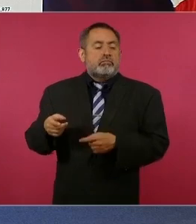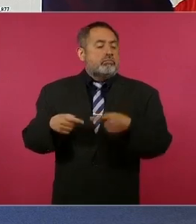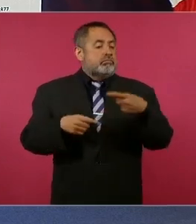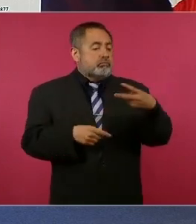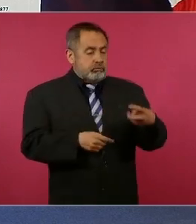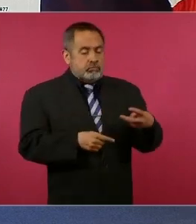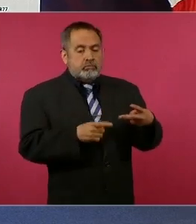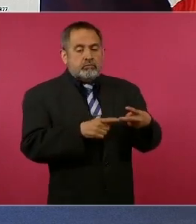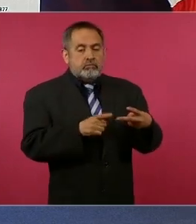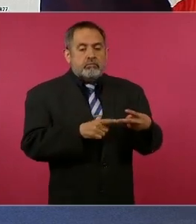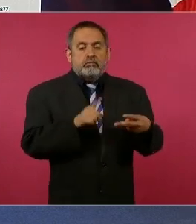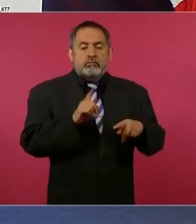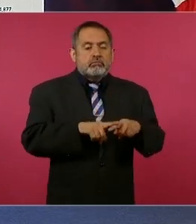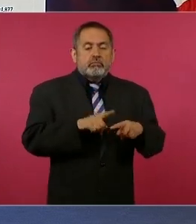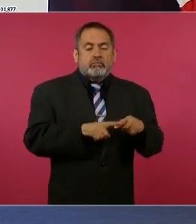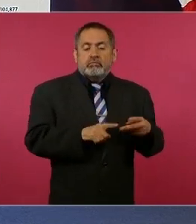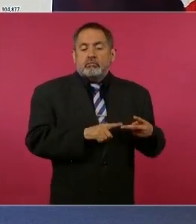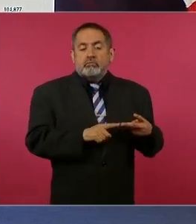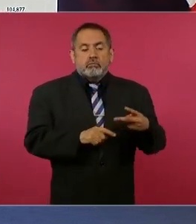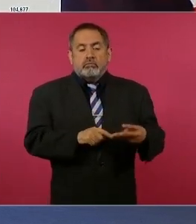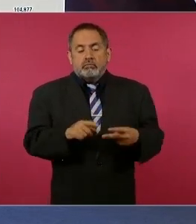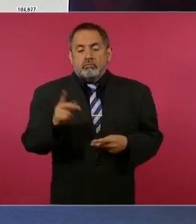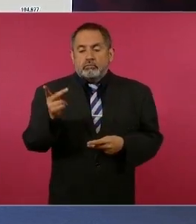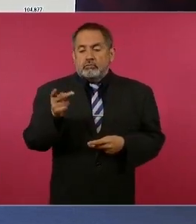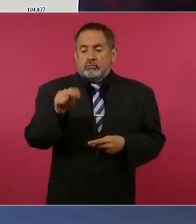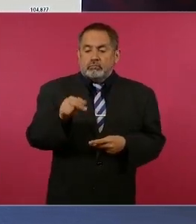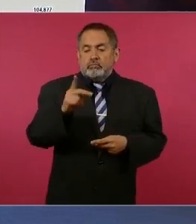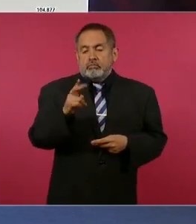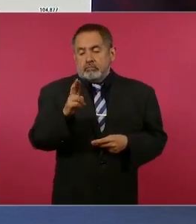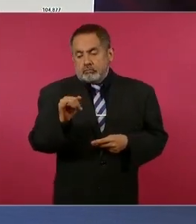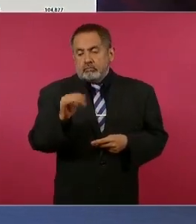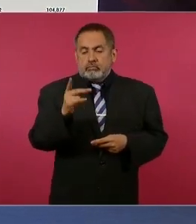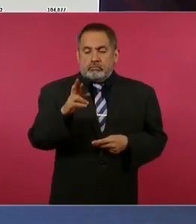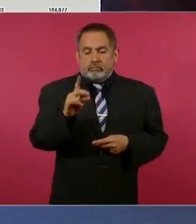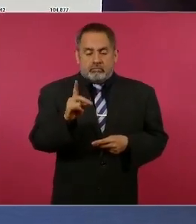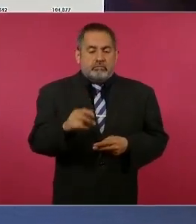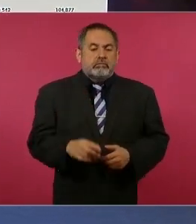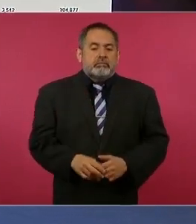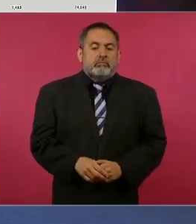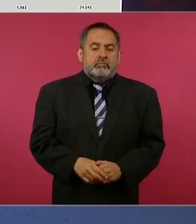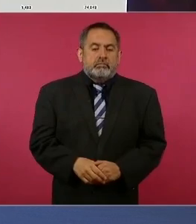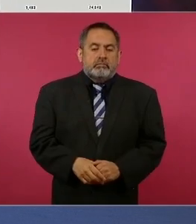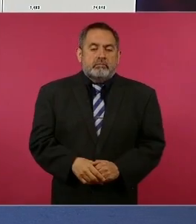primera minoría la obtiene PAN, PRI, PRD.